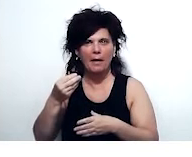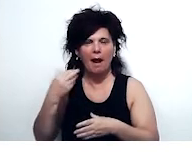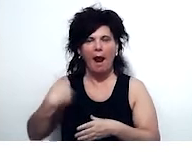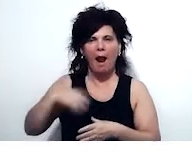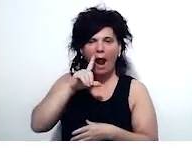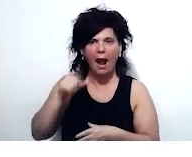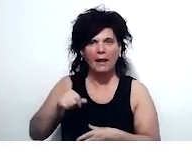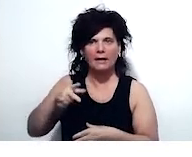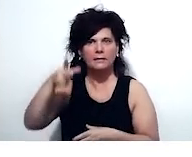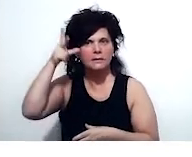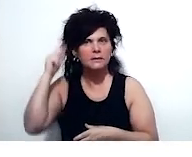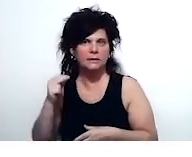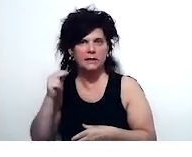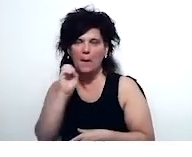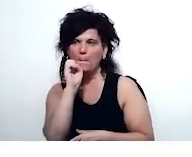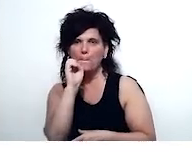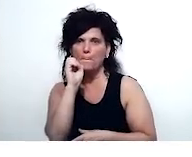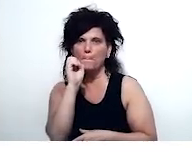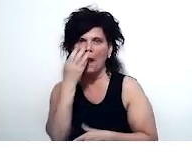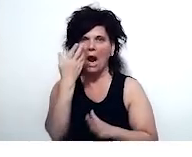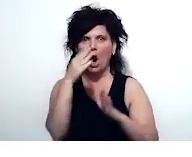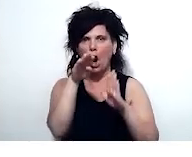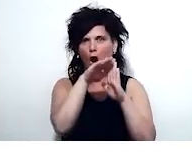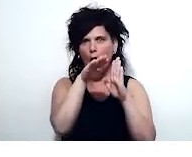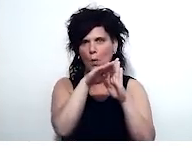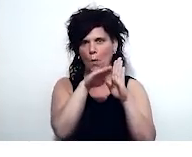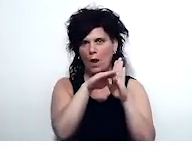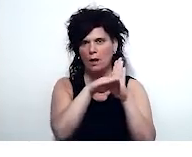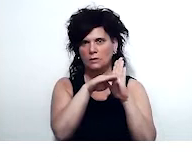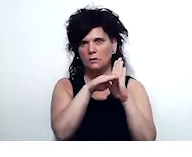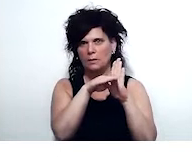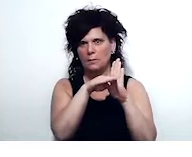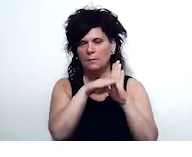Argentina, Chile es de los países mejor ubicados, junto también con Costa Rica.